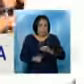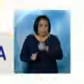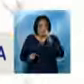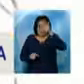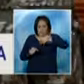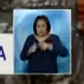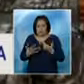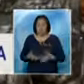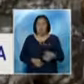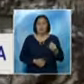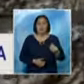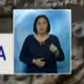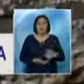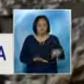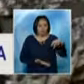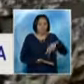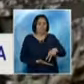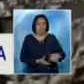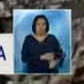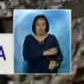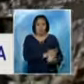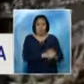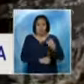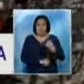recordado como un héroe.